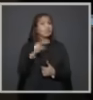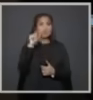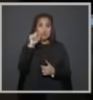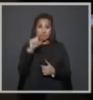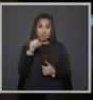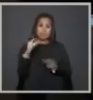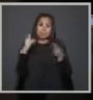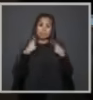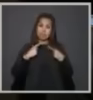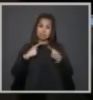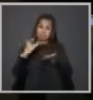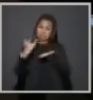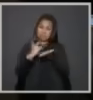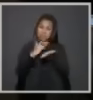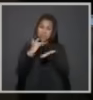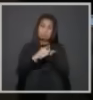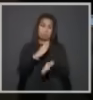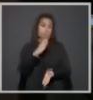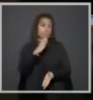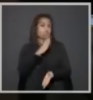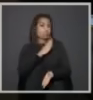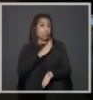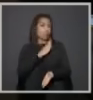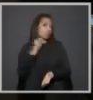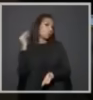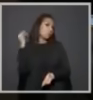muy buenos abogados,